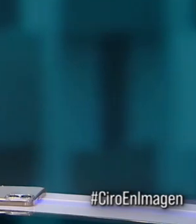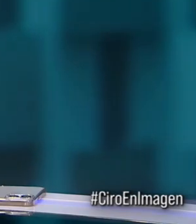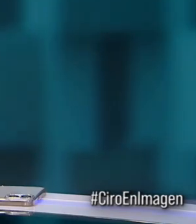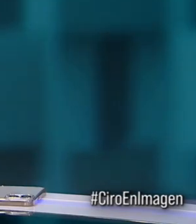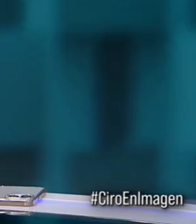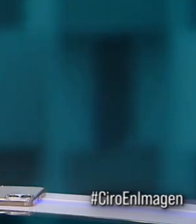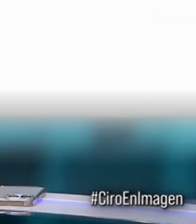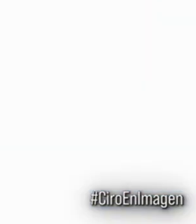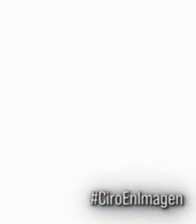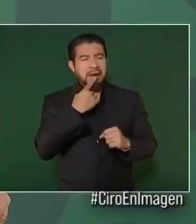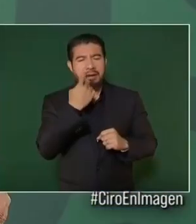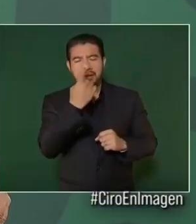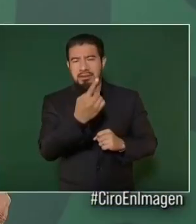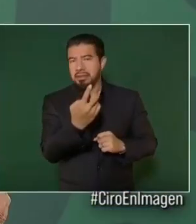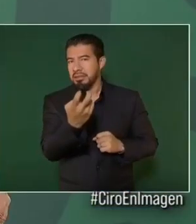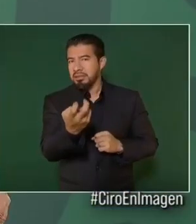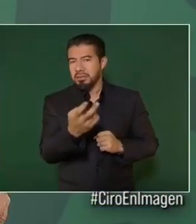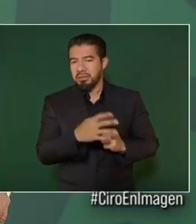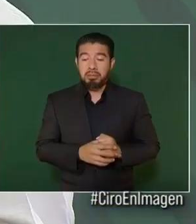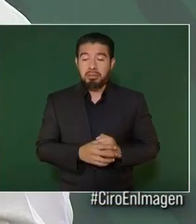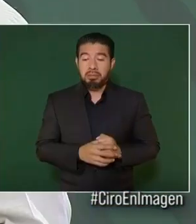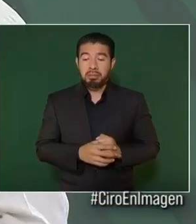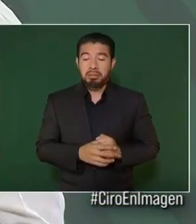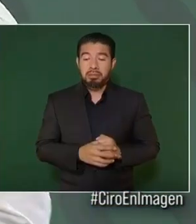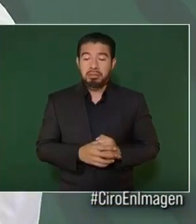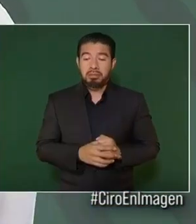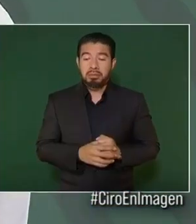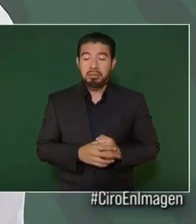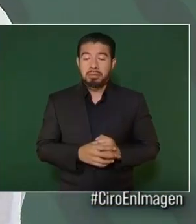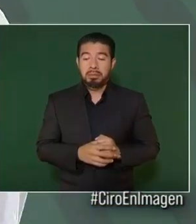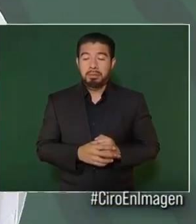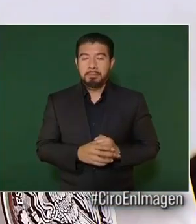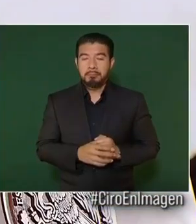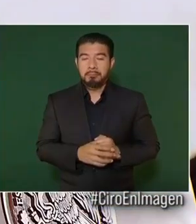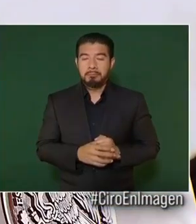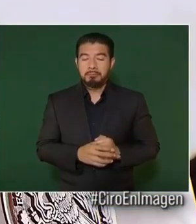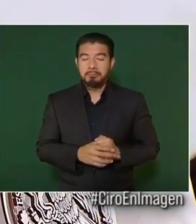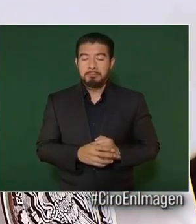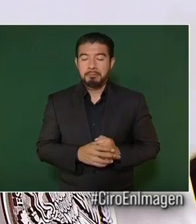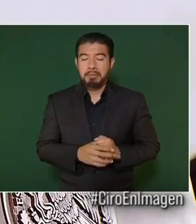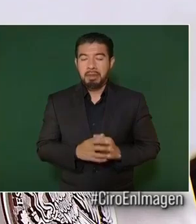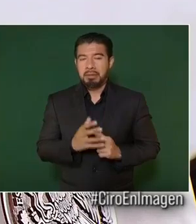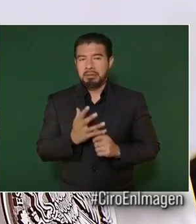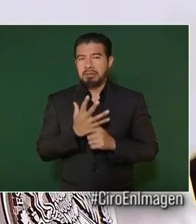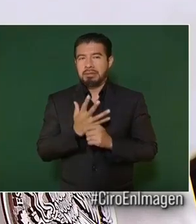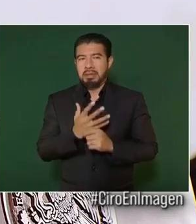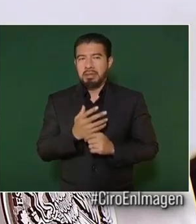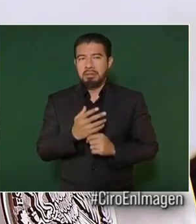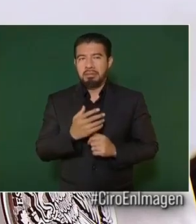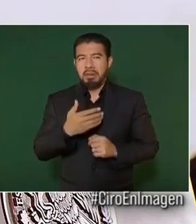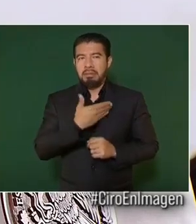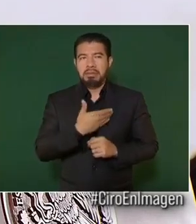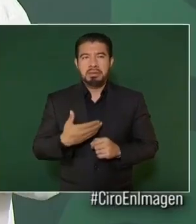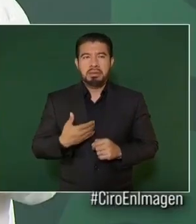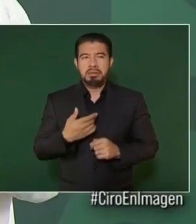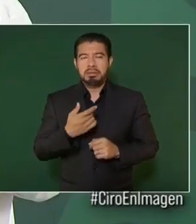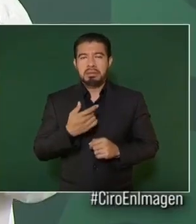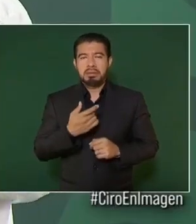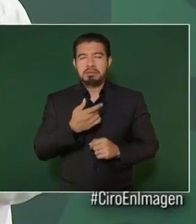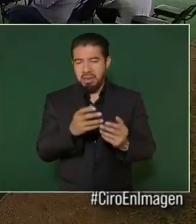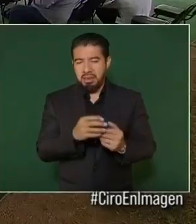esto. Que el presidente se ríe, pues ¿qué quieren?